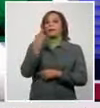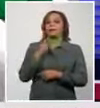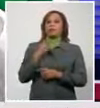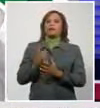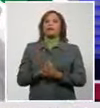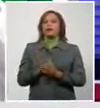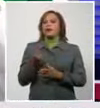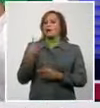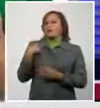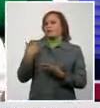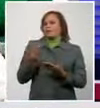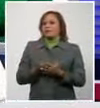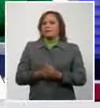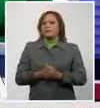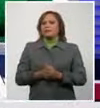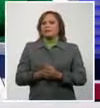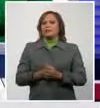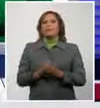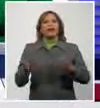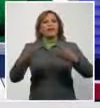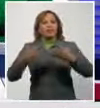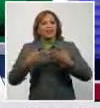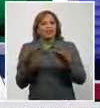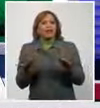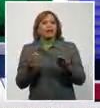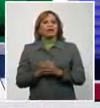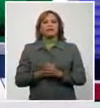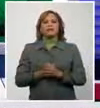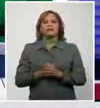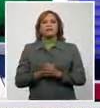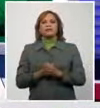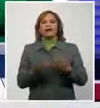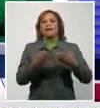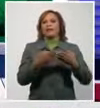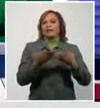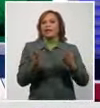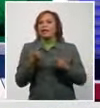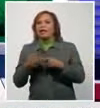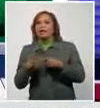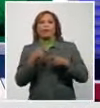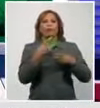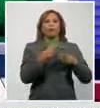oye, iban a cerrar esto, iban a cerrar aquello,